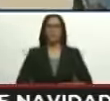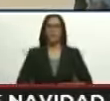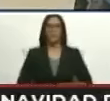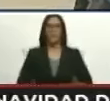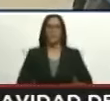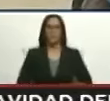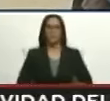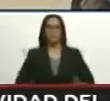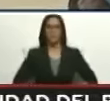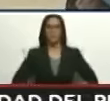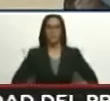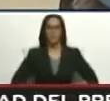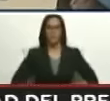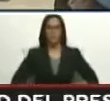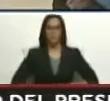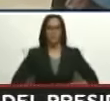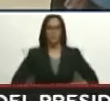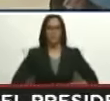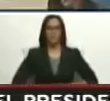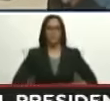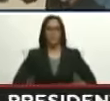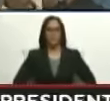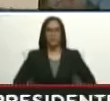Muchos se preguntan, ¿y quién es Alex Saab?